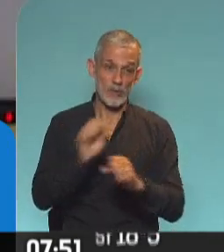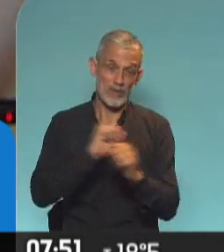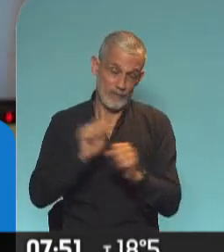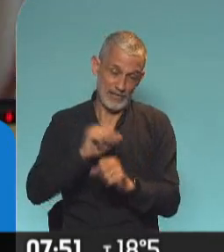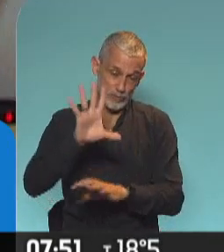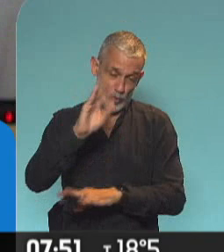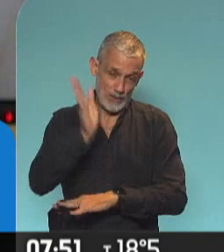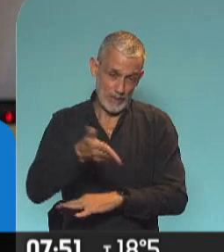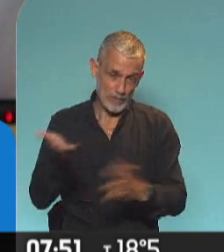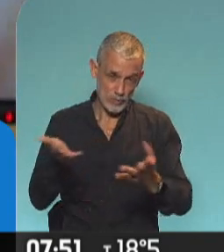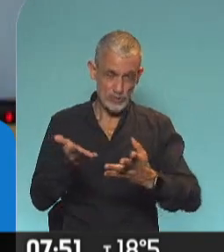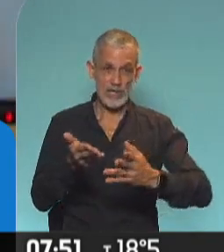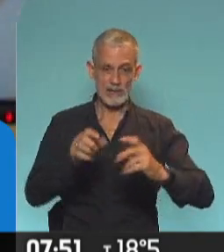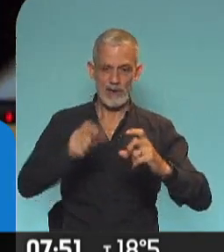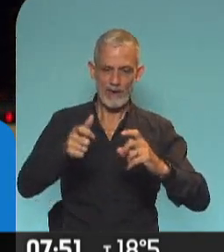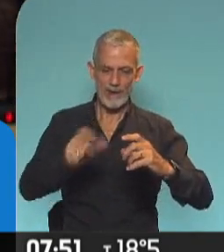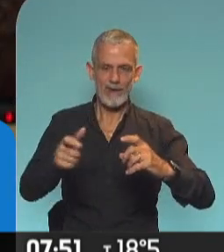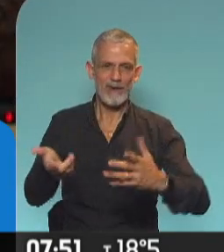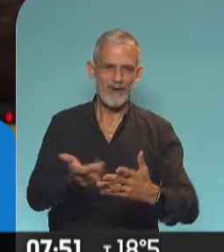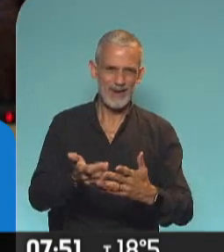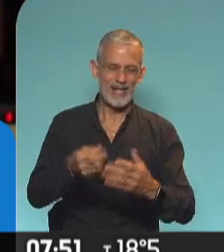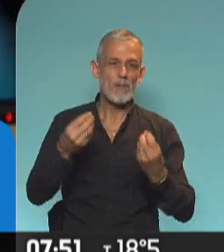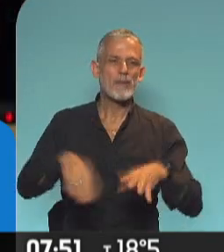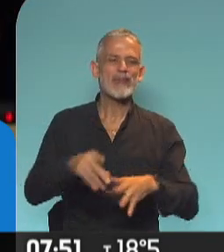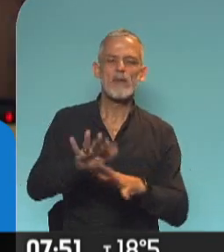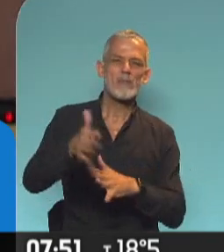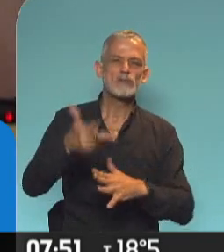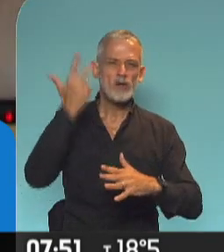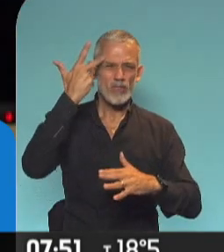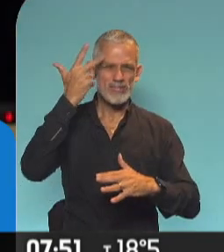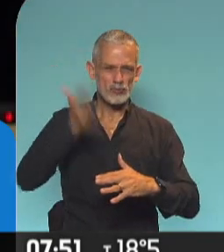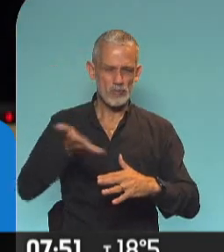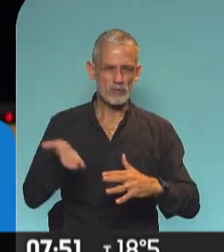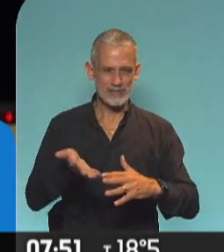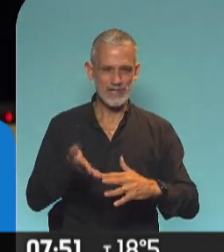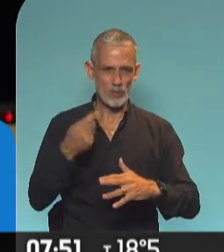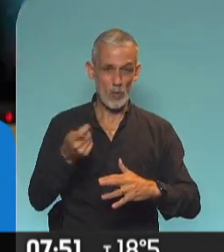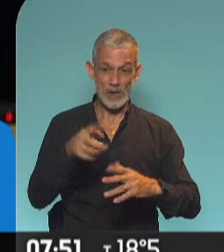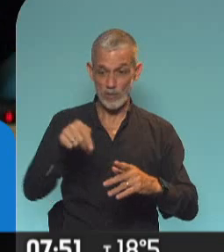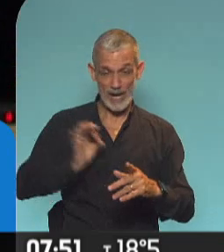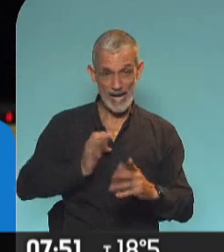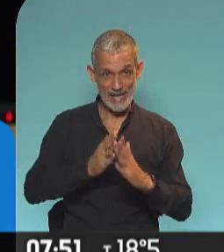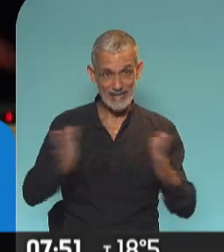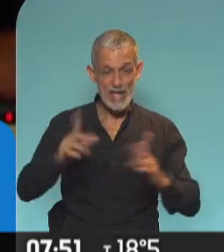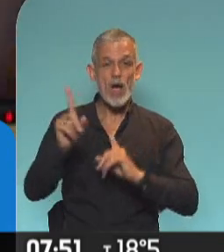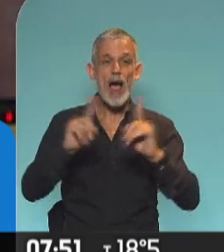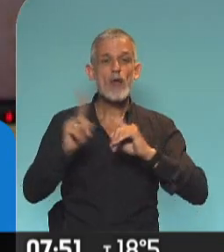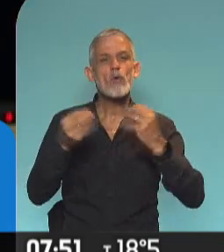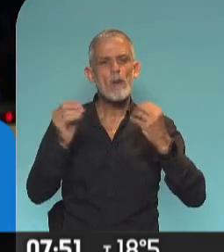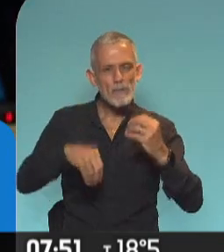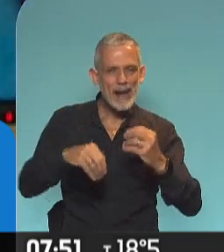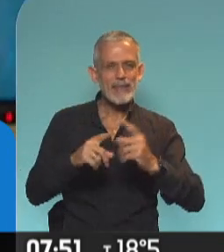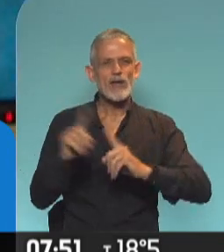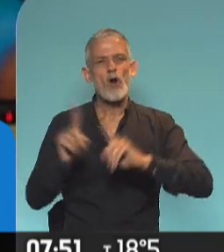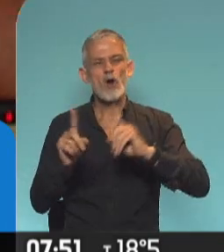del 50%, entonces perdieron alrededor de 18 puntos. Eso este año algunos volvieron a perder y otros